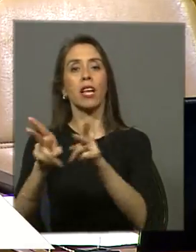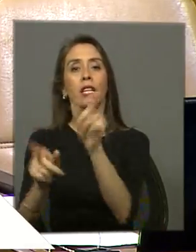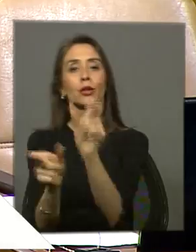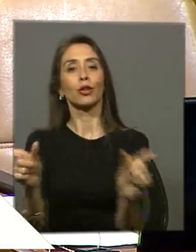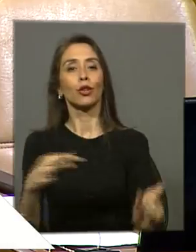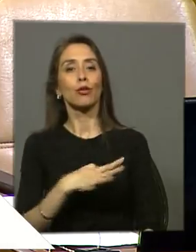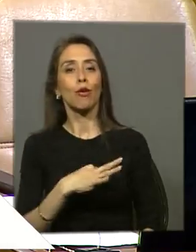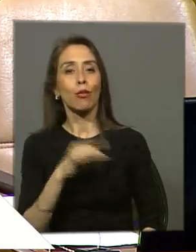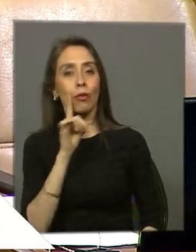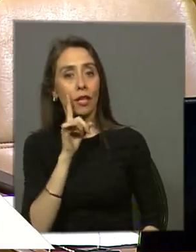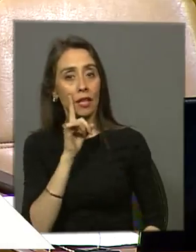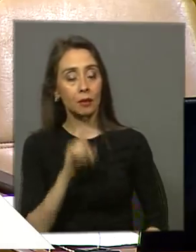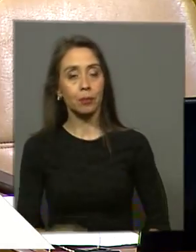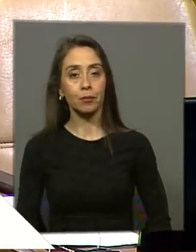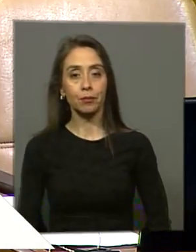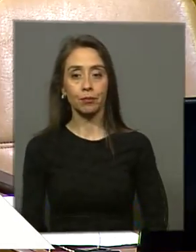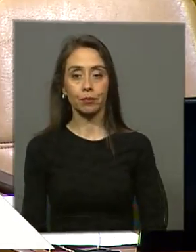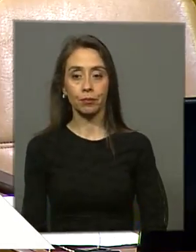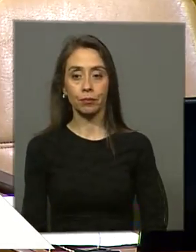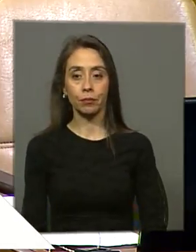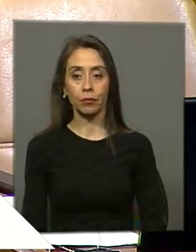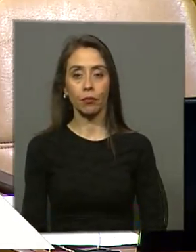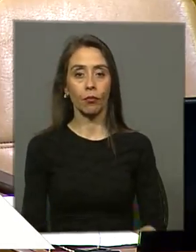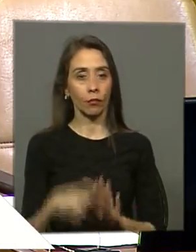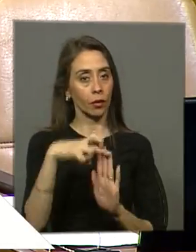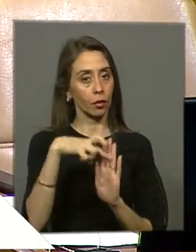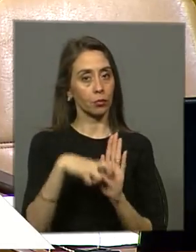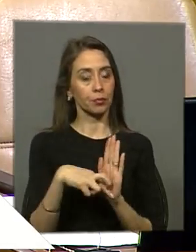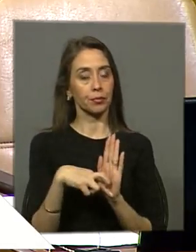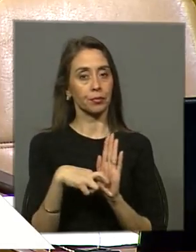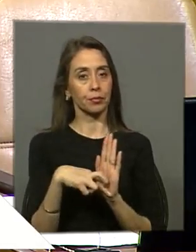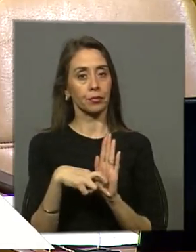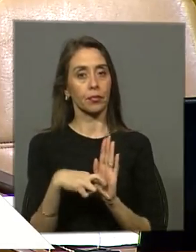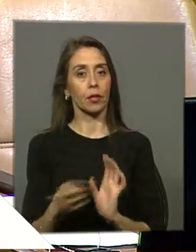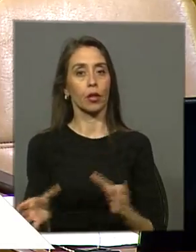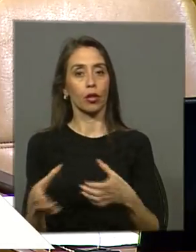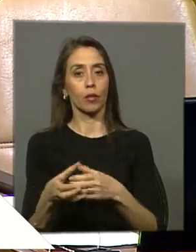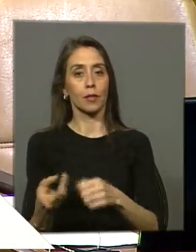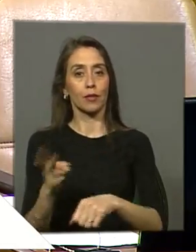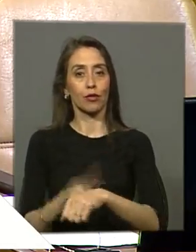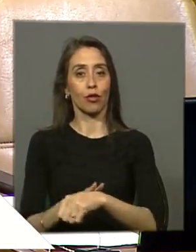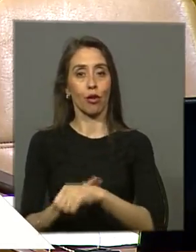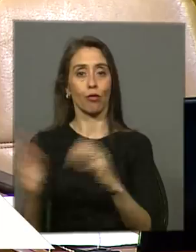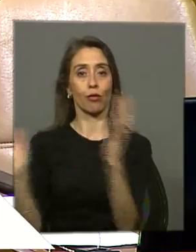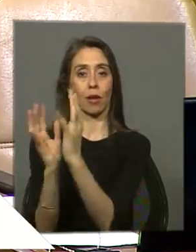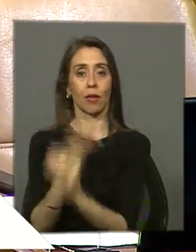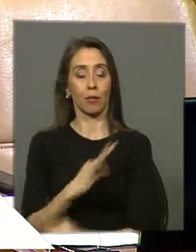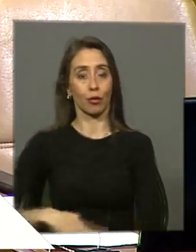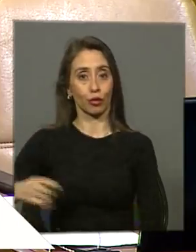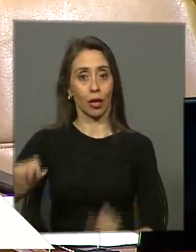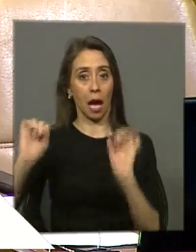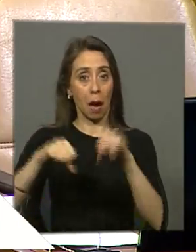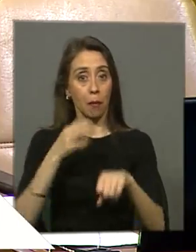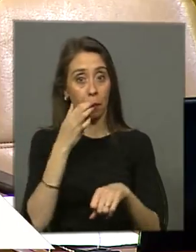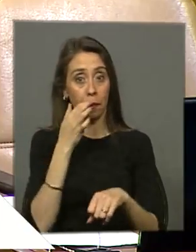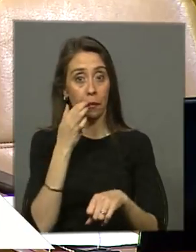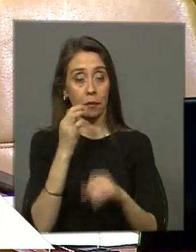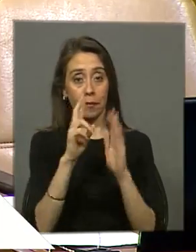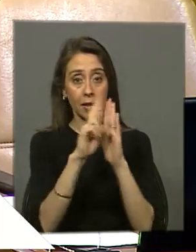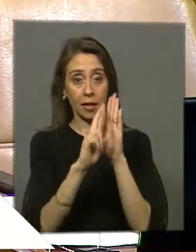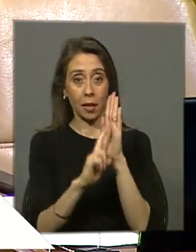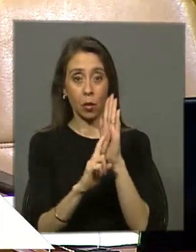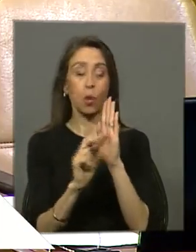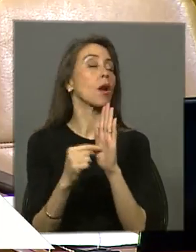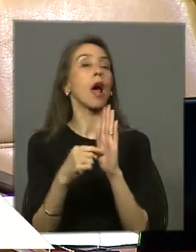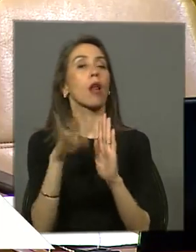ciudadanos el proyecto que aprobó la comisión mixta se centra en poder regular uno de los puntos